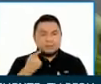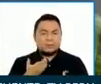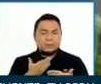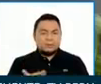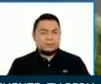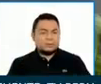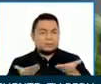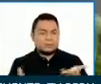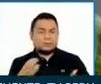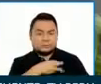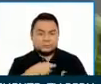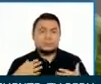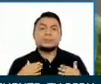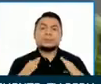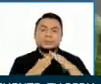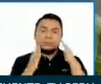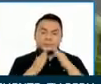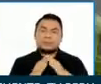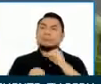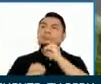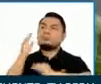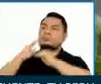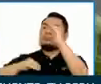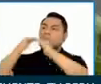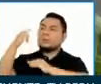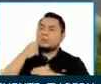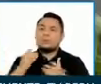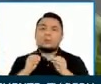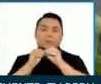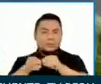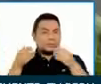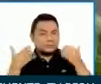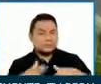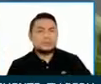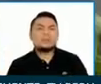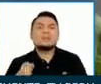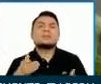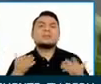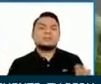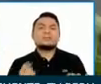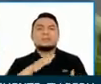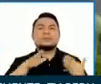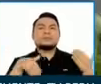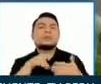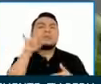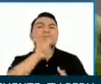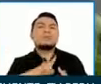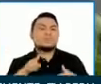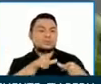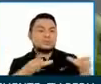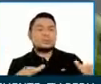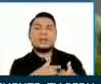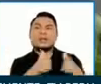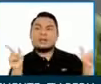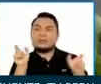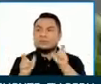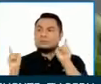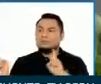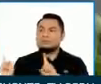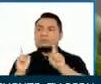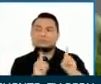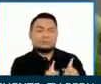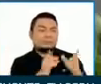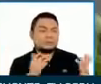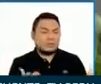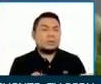que el Ministerio de Vivienda, Construcción y Saneamiento ya ha publicado, que tienen que ver con guías sobre uso de espacios públicos, también,